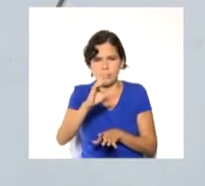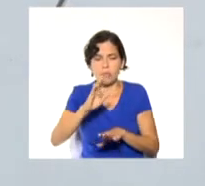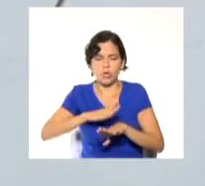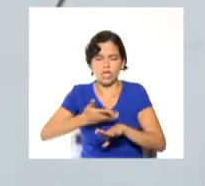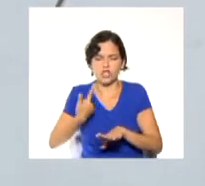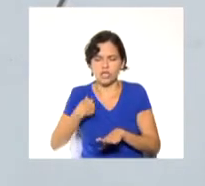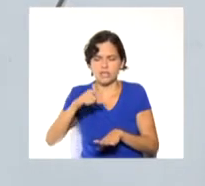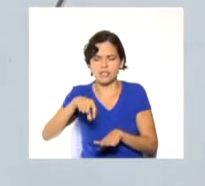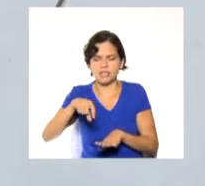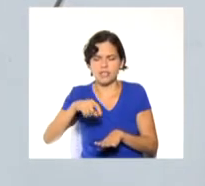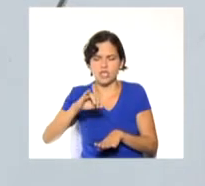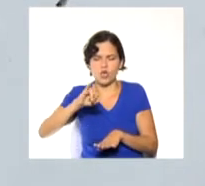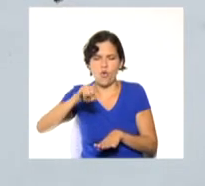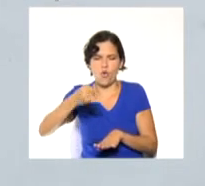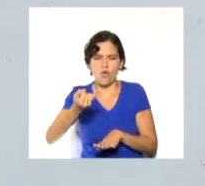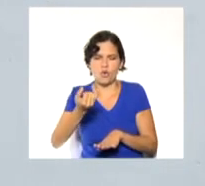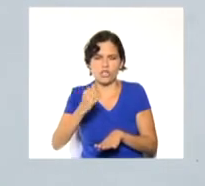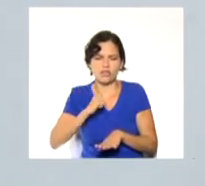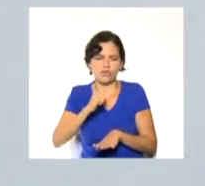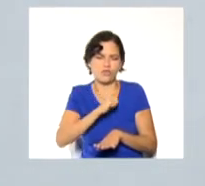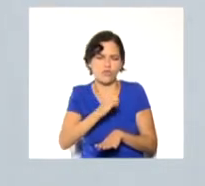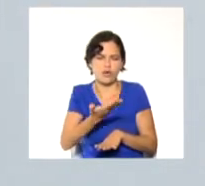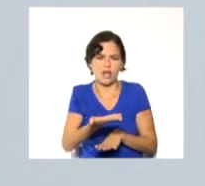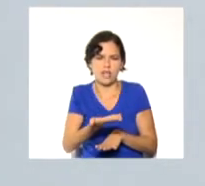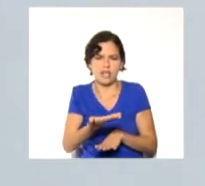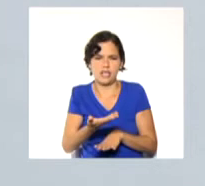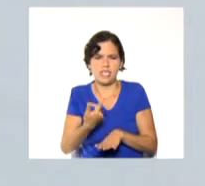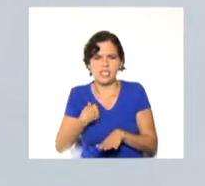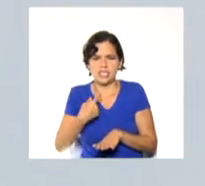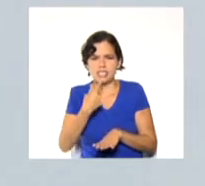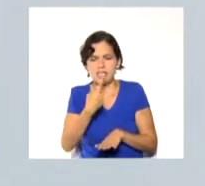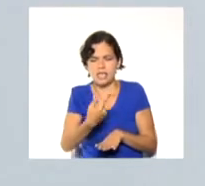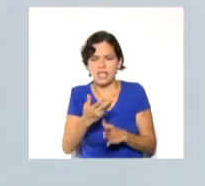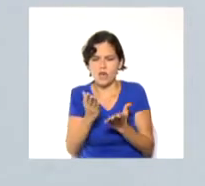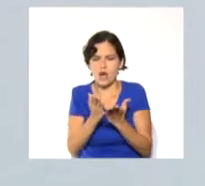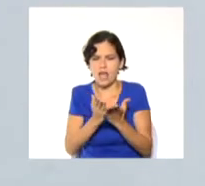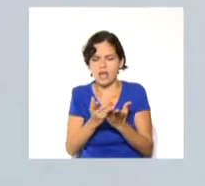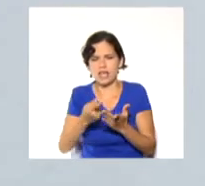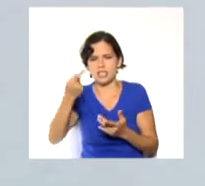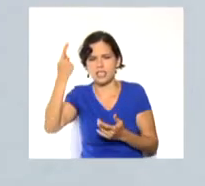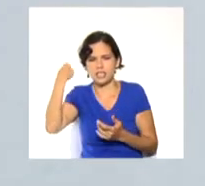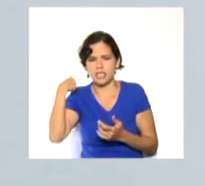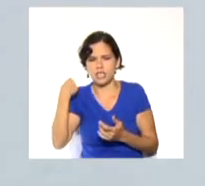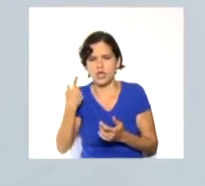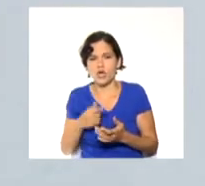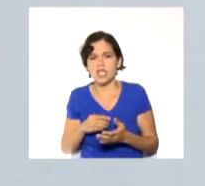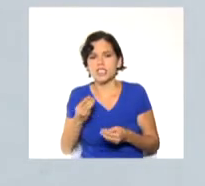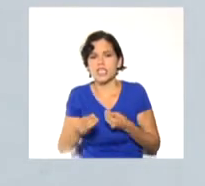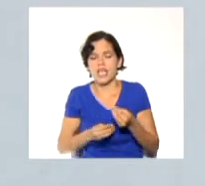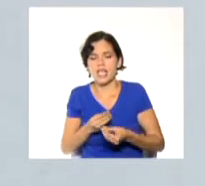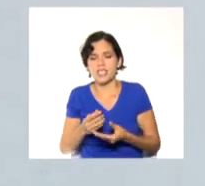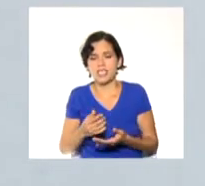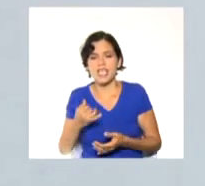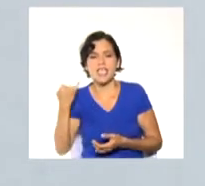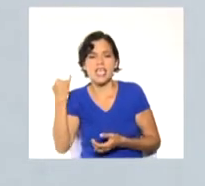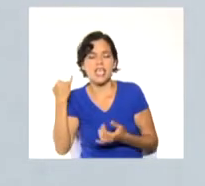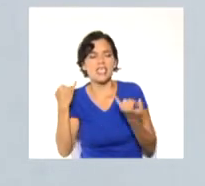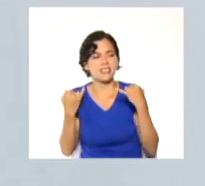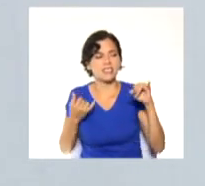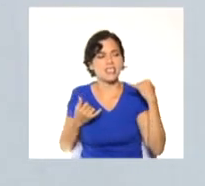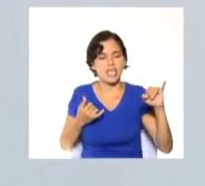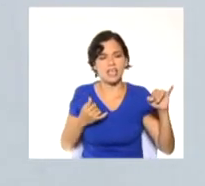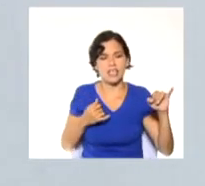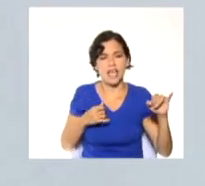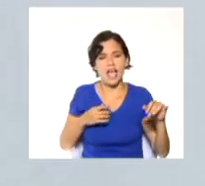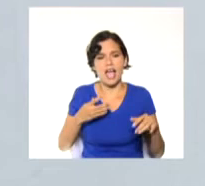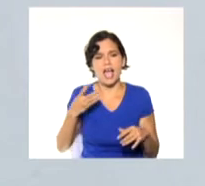a despejar, ella debe quedar sola acá. Se le indicó en la clase anterior de despeje que se despeja de izquierda a derecha, pero en este caso dejo